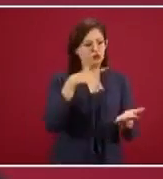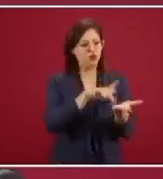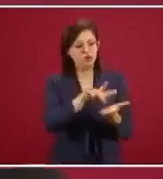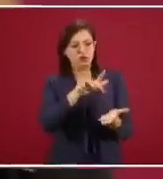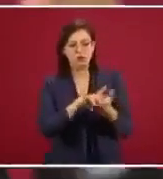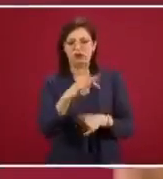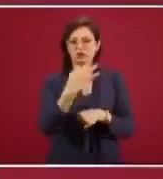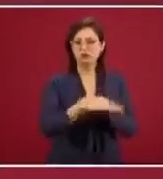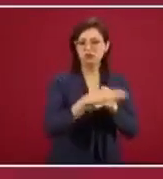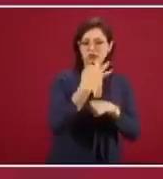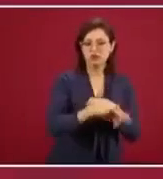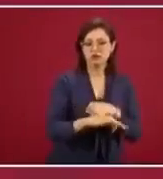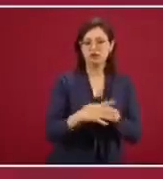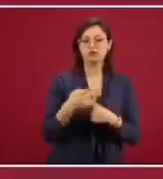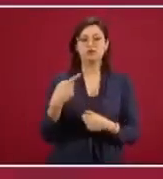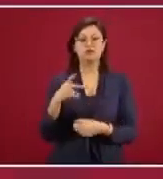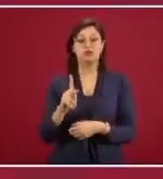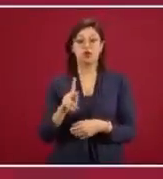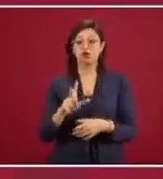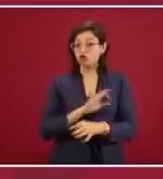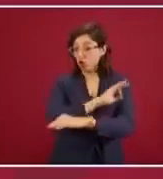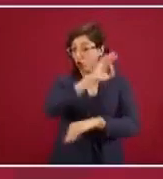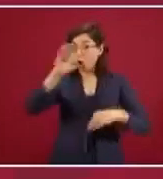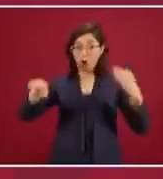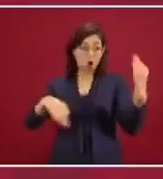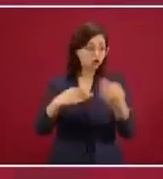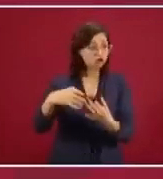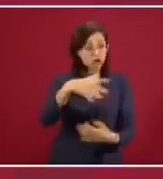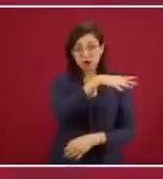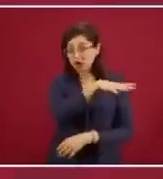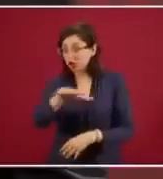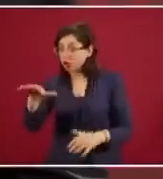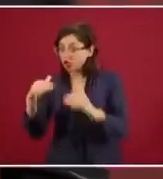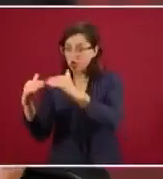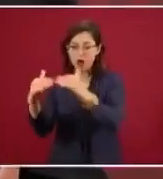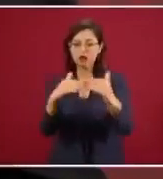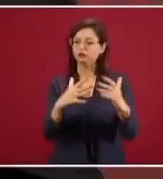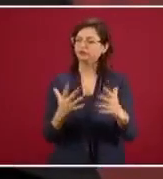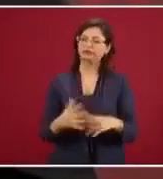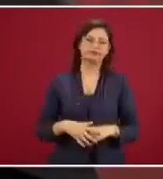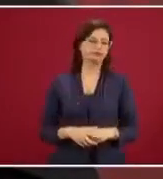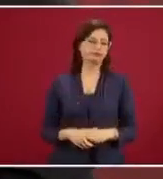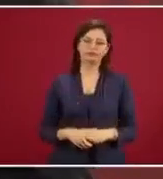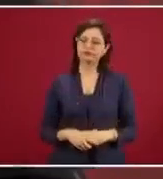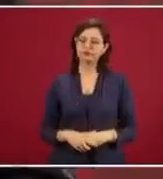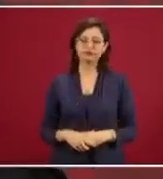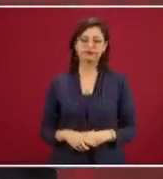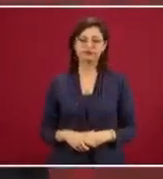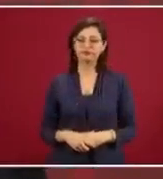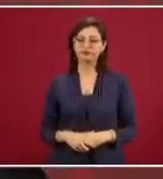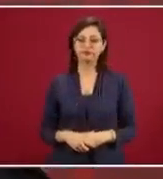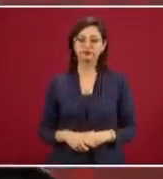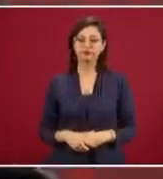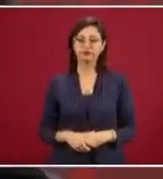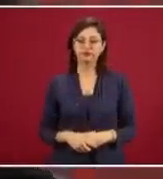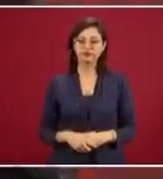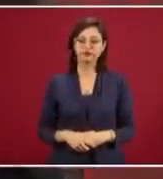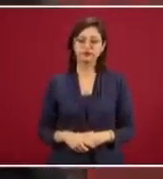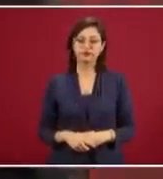pero no es una cuestión general. O sea, hay quienes ponen por delante,